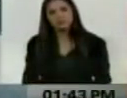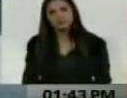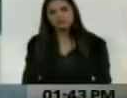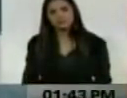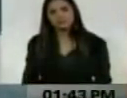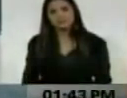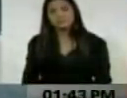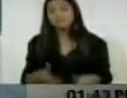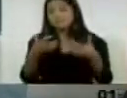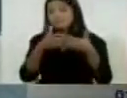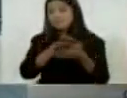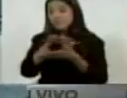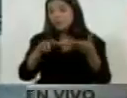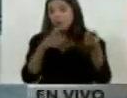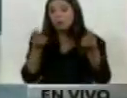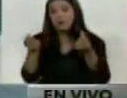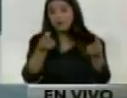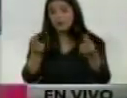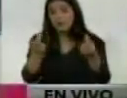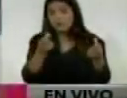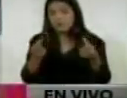de una guerra económica